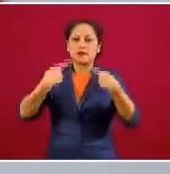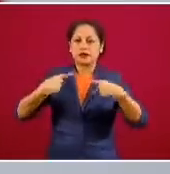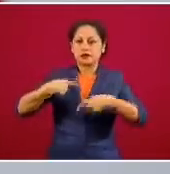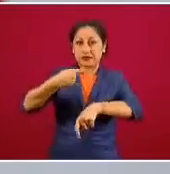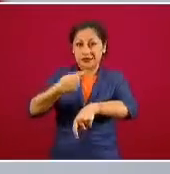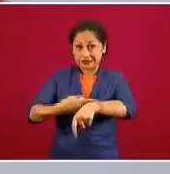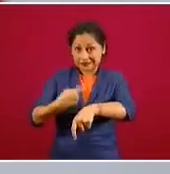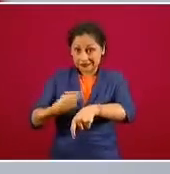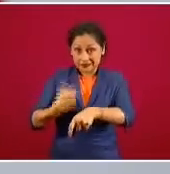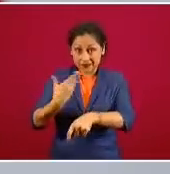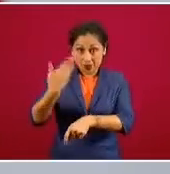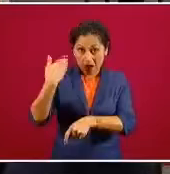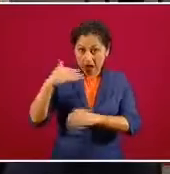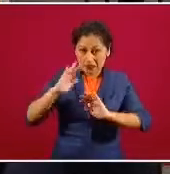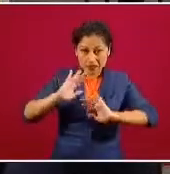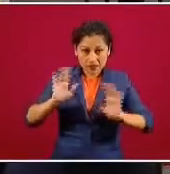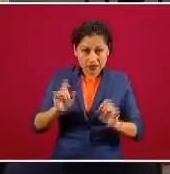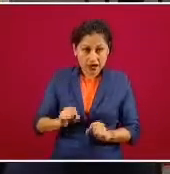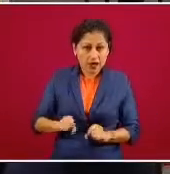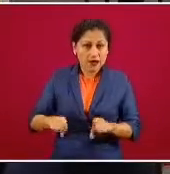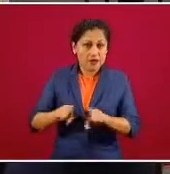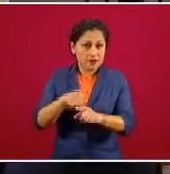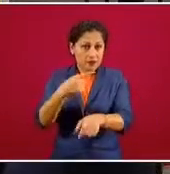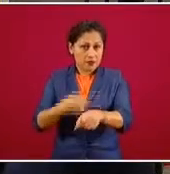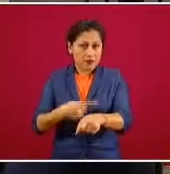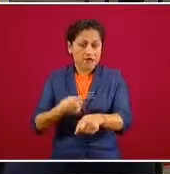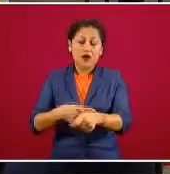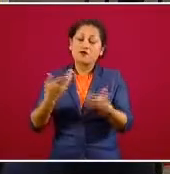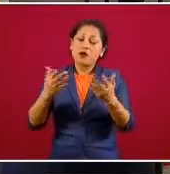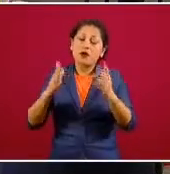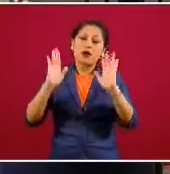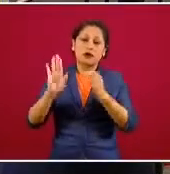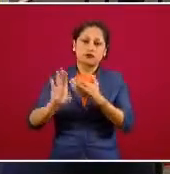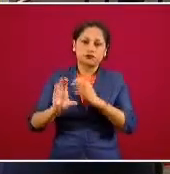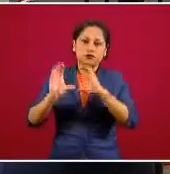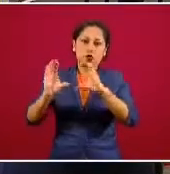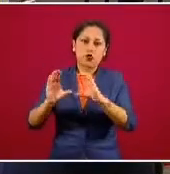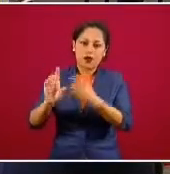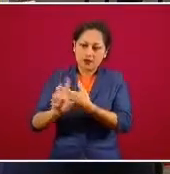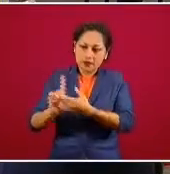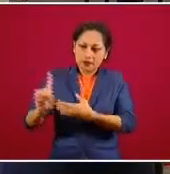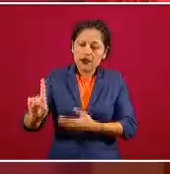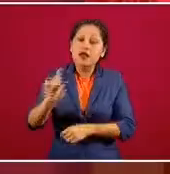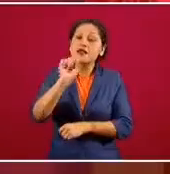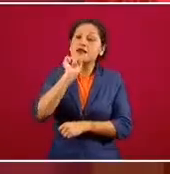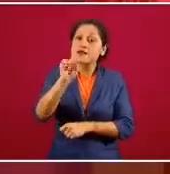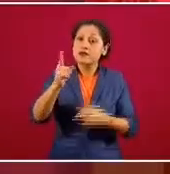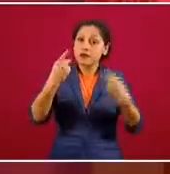a complicarse o tener desenlaces fatales, y las mujeres embarazadas.